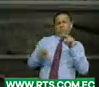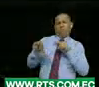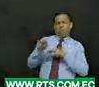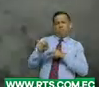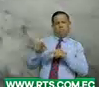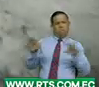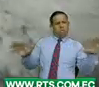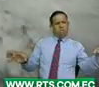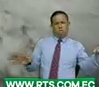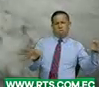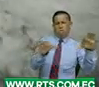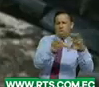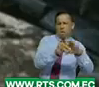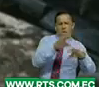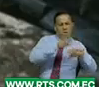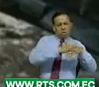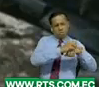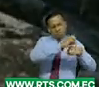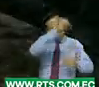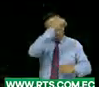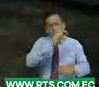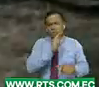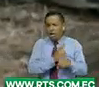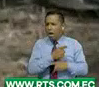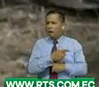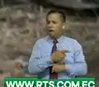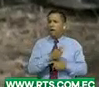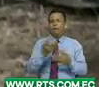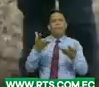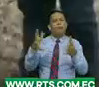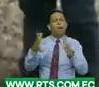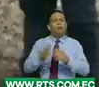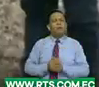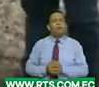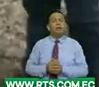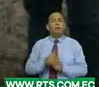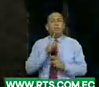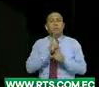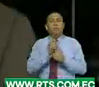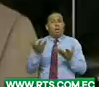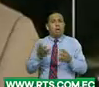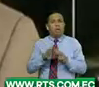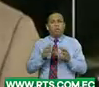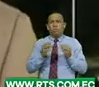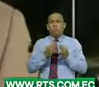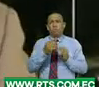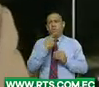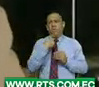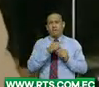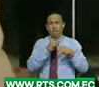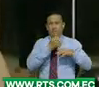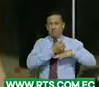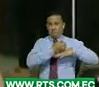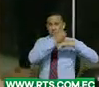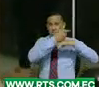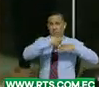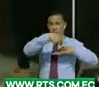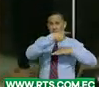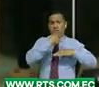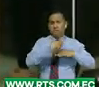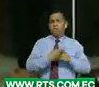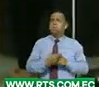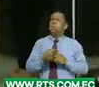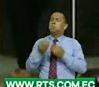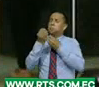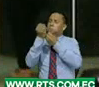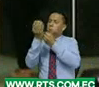con el presunto delito está la certificación de la unidad de análisis financiera de la uat donde se determina que no existe ninguna observación no